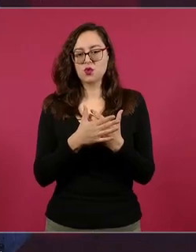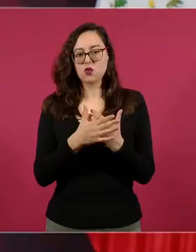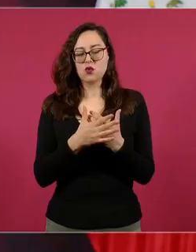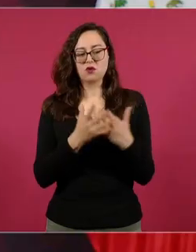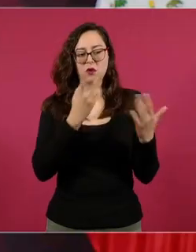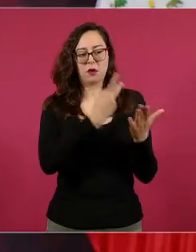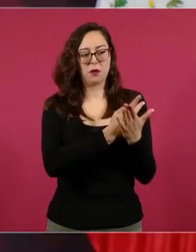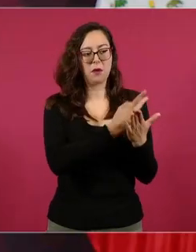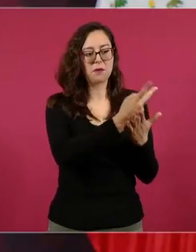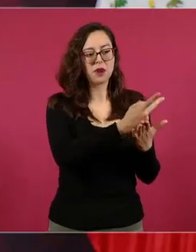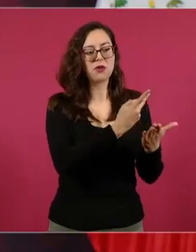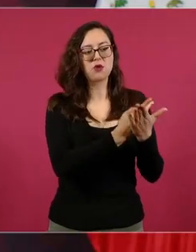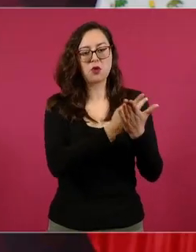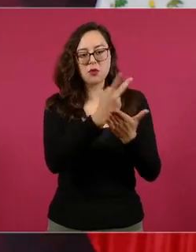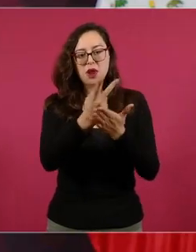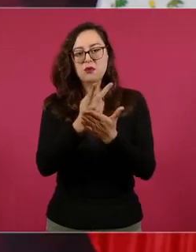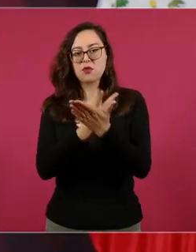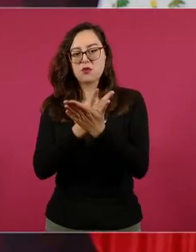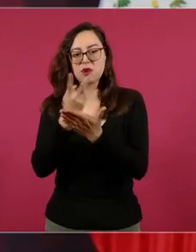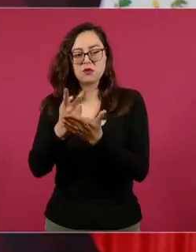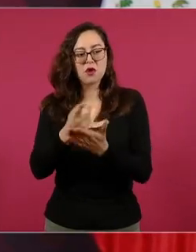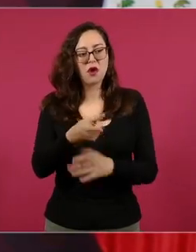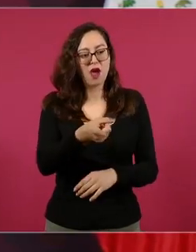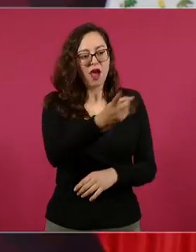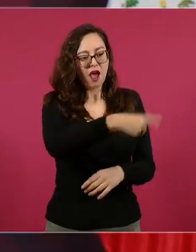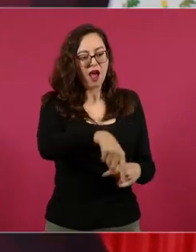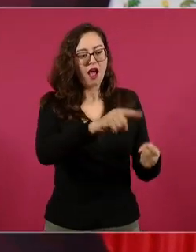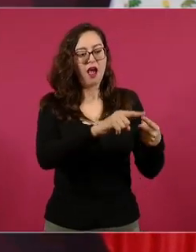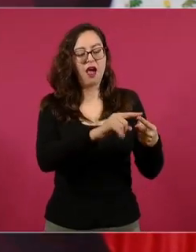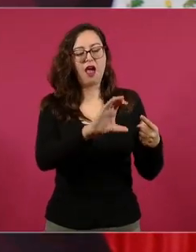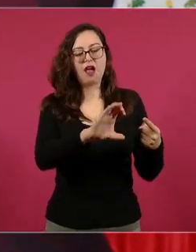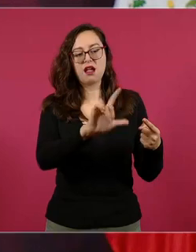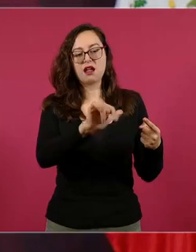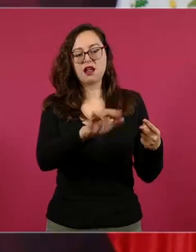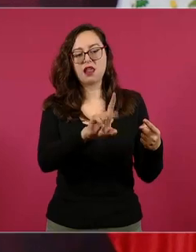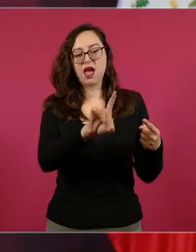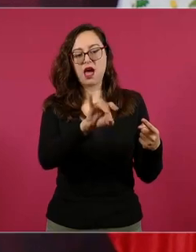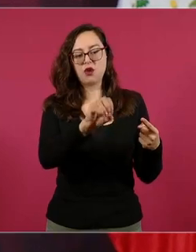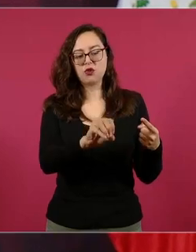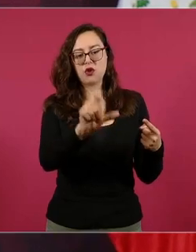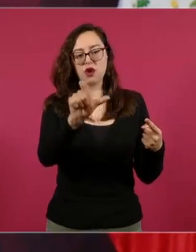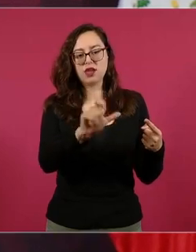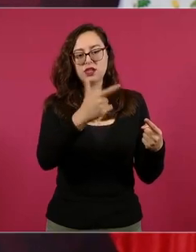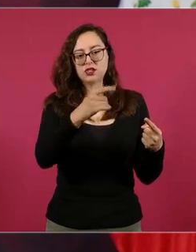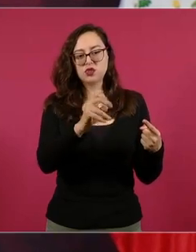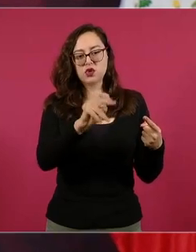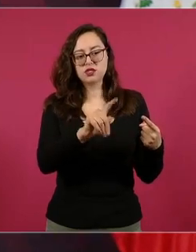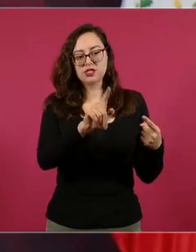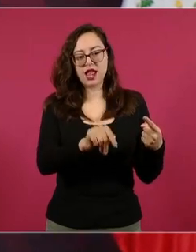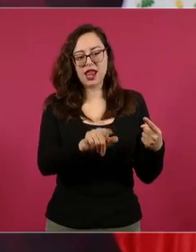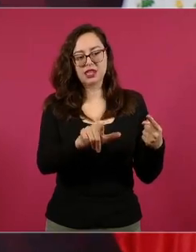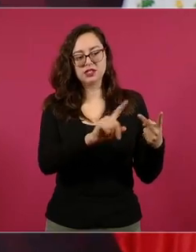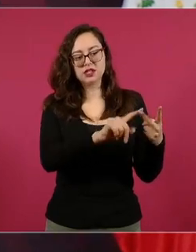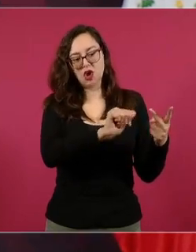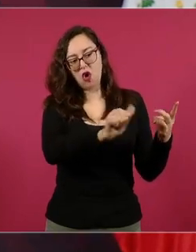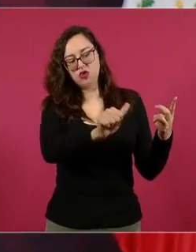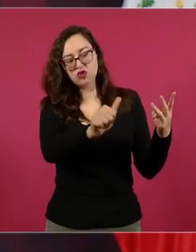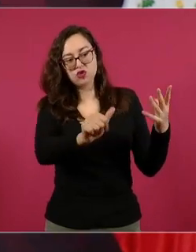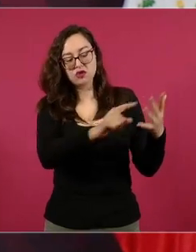por el servicio prestado a la transformación del país, a Claudio y a otros, porque